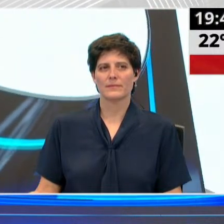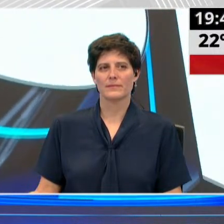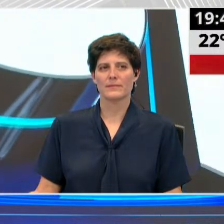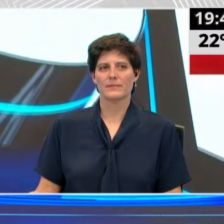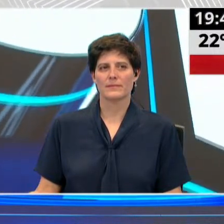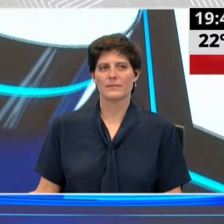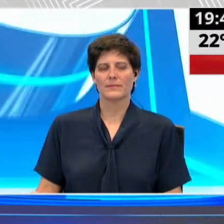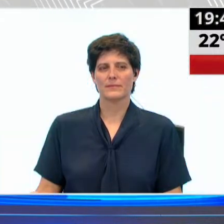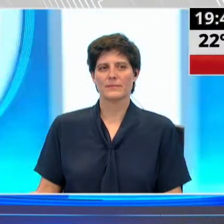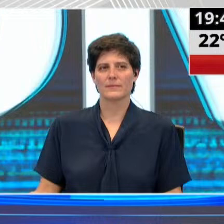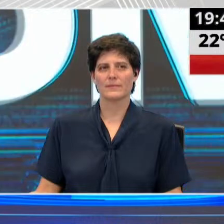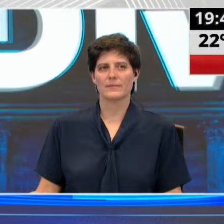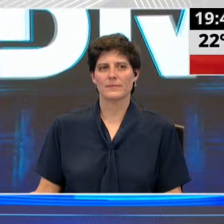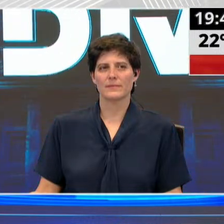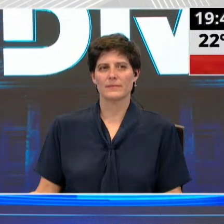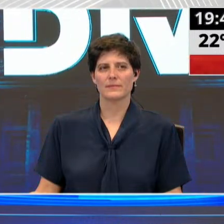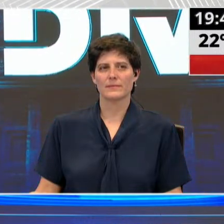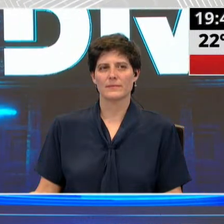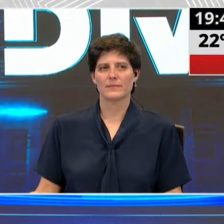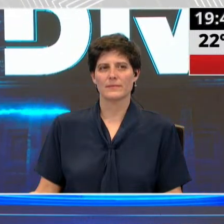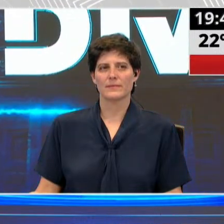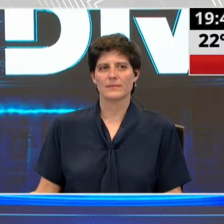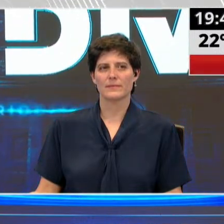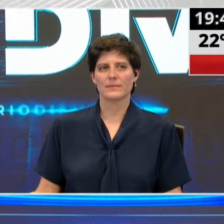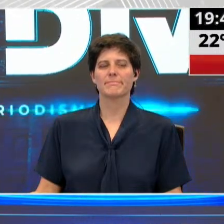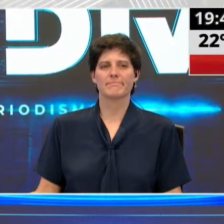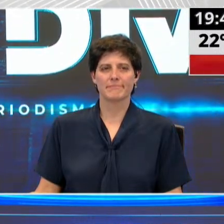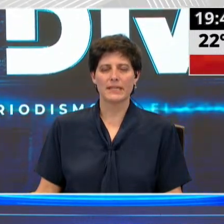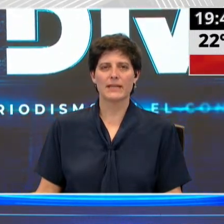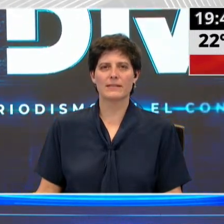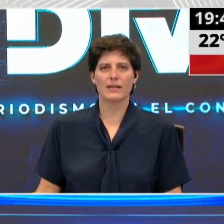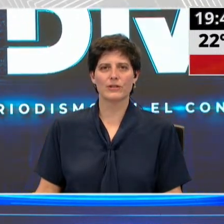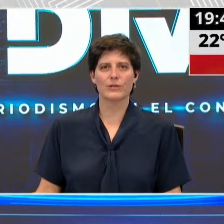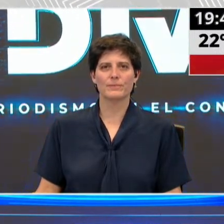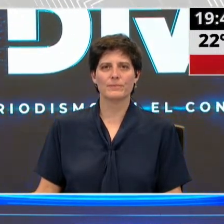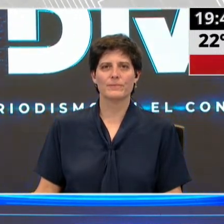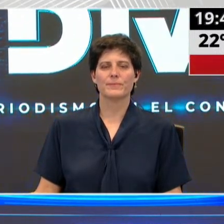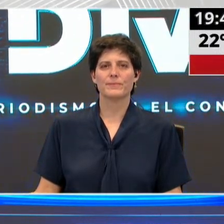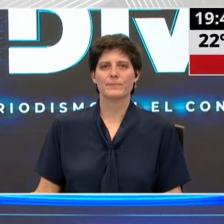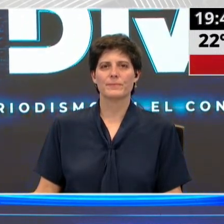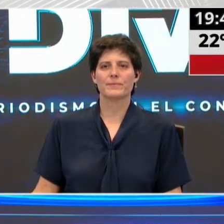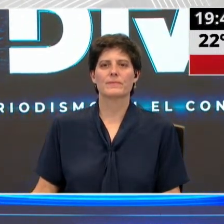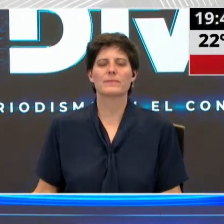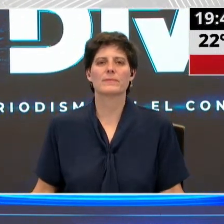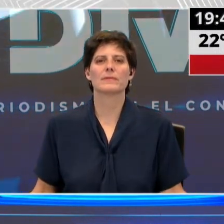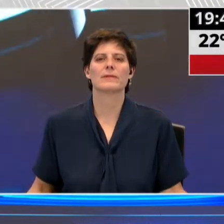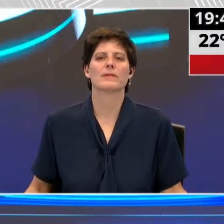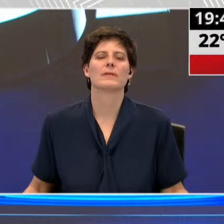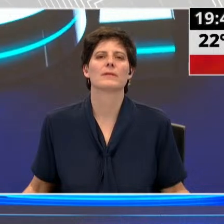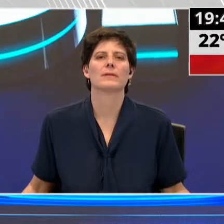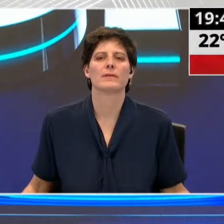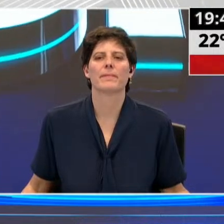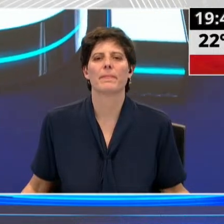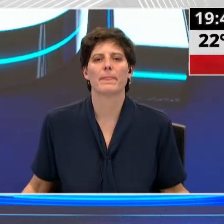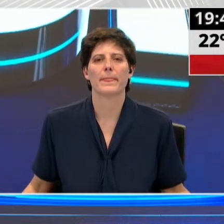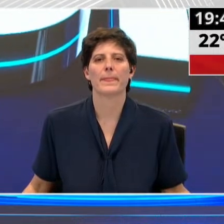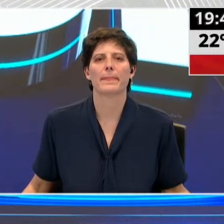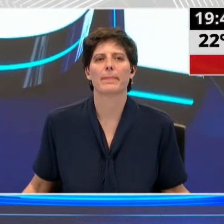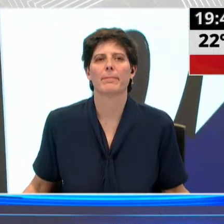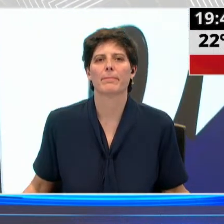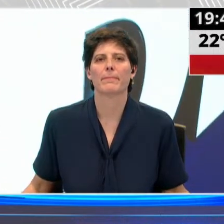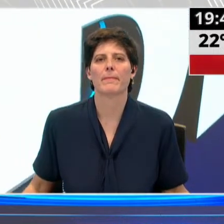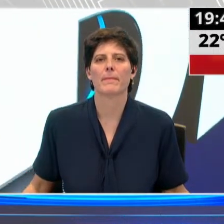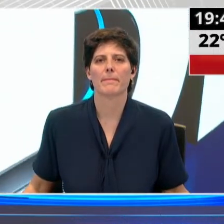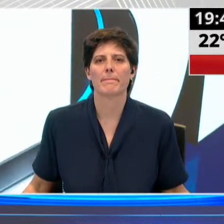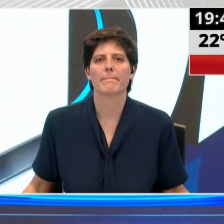claramente hasta que se conozca el contenido de los proyectos que ha anunciado el presidente electo Javier Milei y que por unas